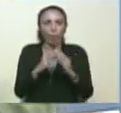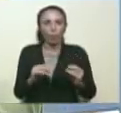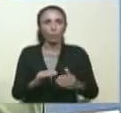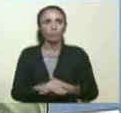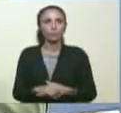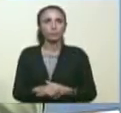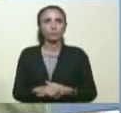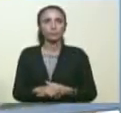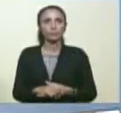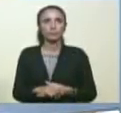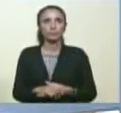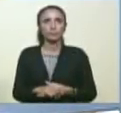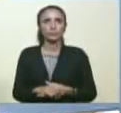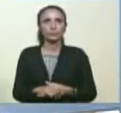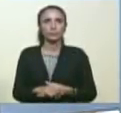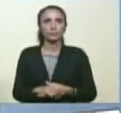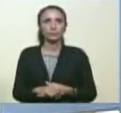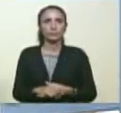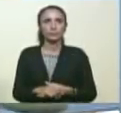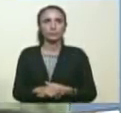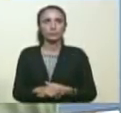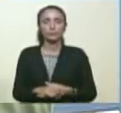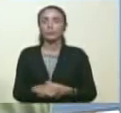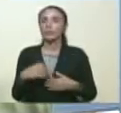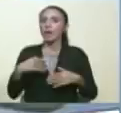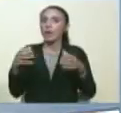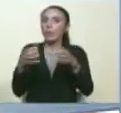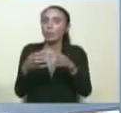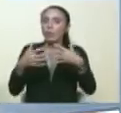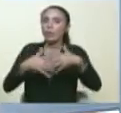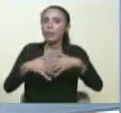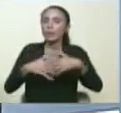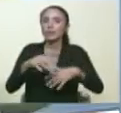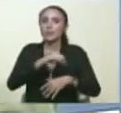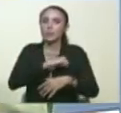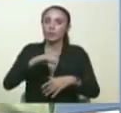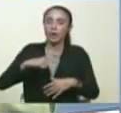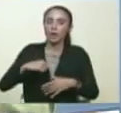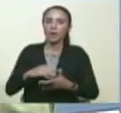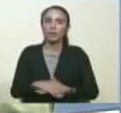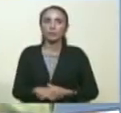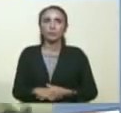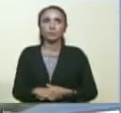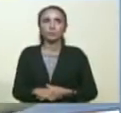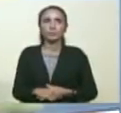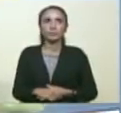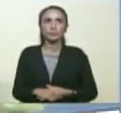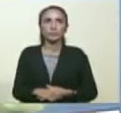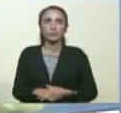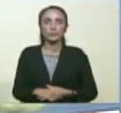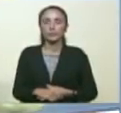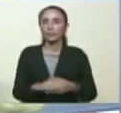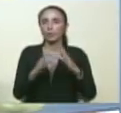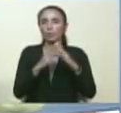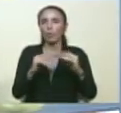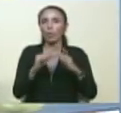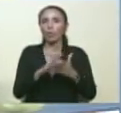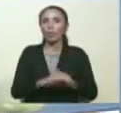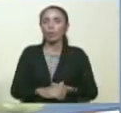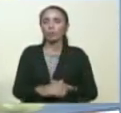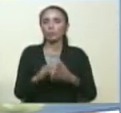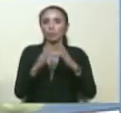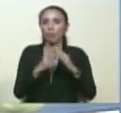campo soberano, la alianza con los sectores privados, las tiendas CLAP y todos los sistemas de